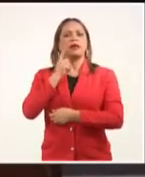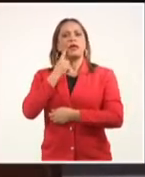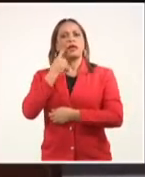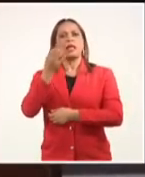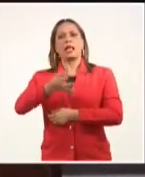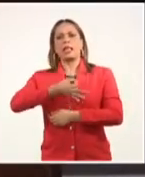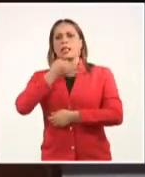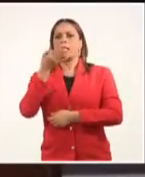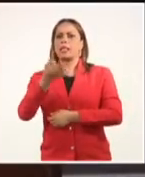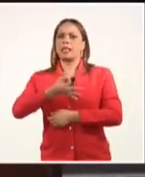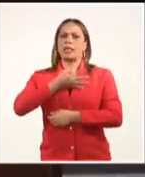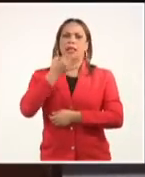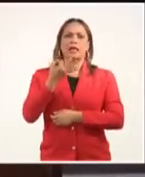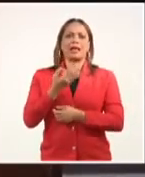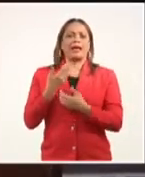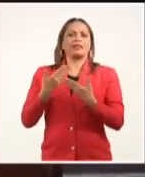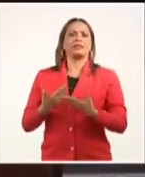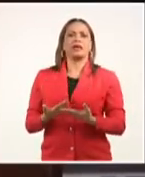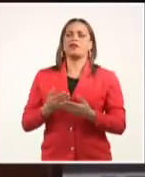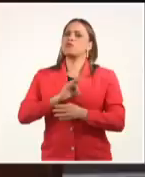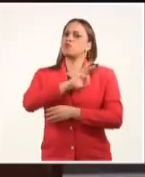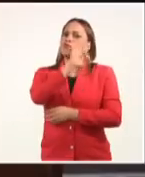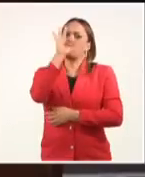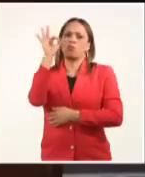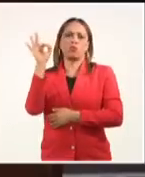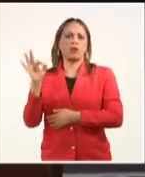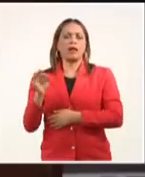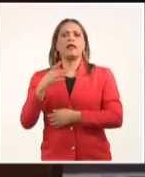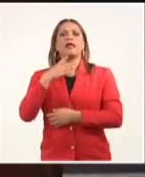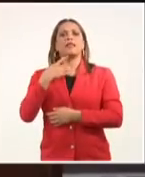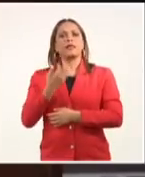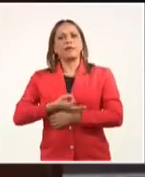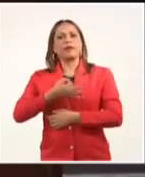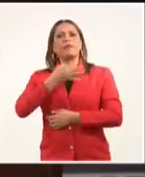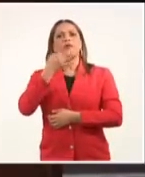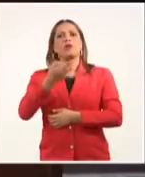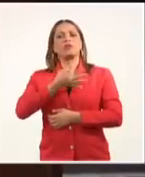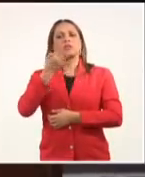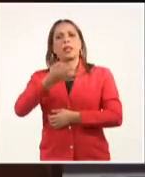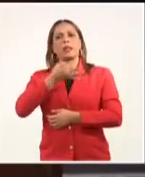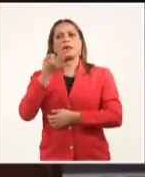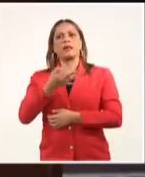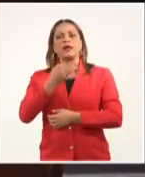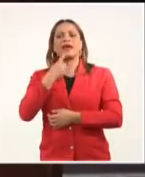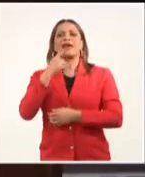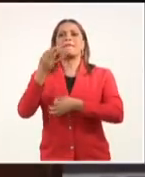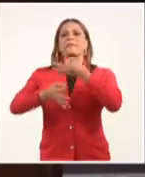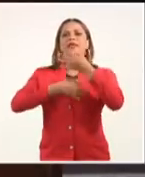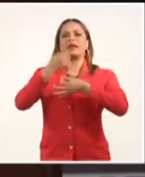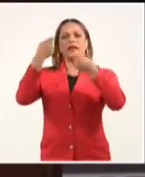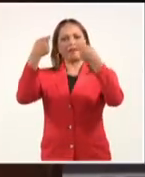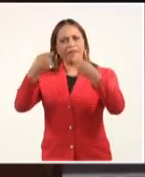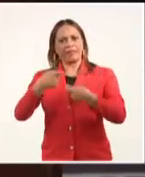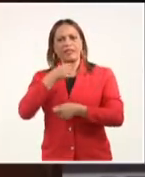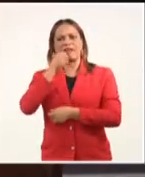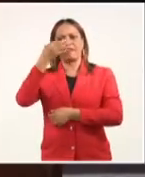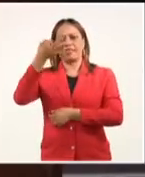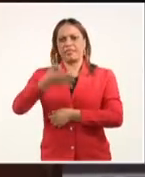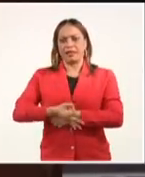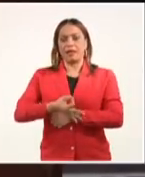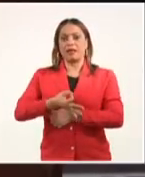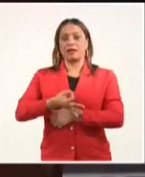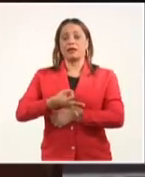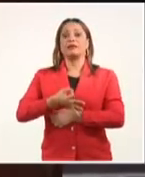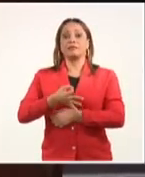explicarles hasta convencerlos con la poderosa arma de la verdad que